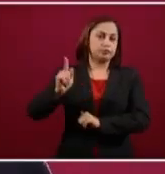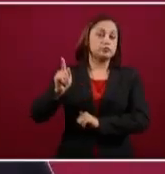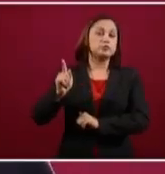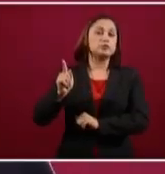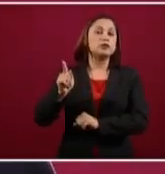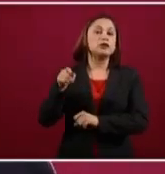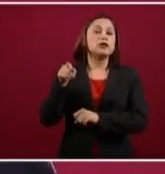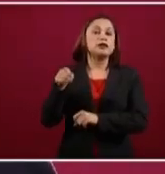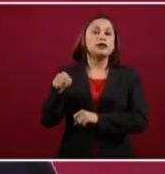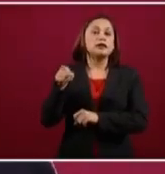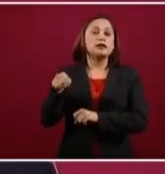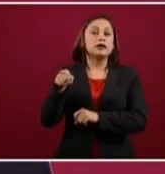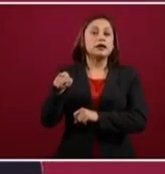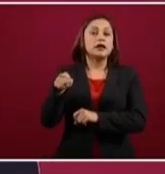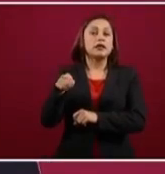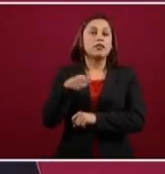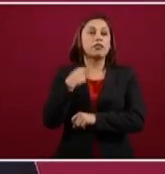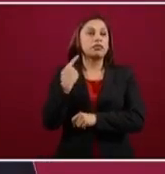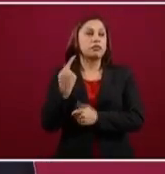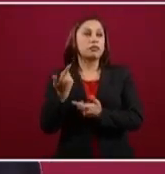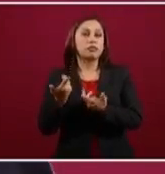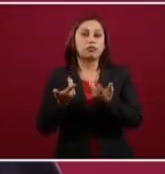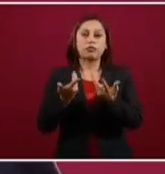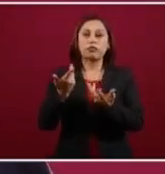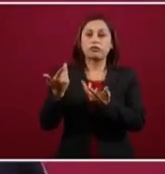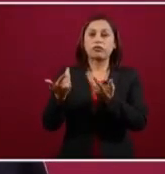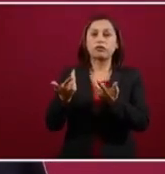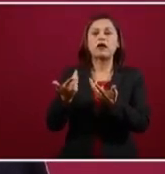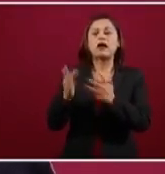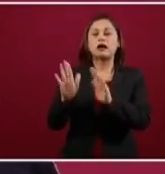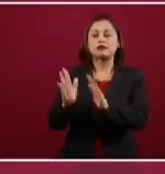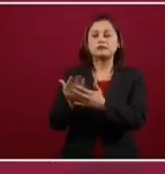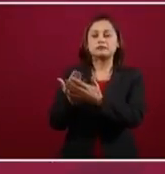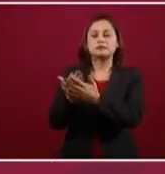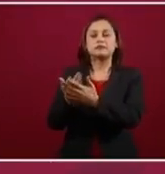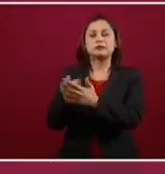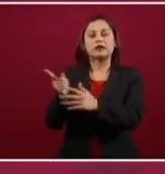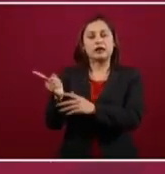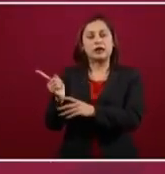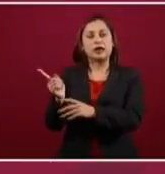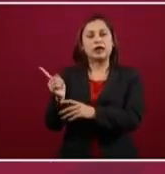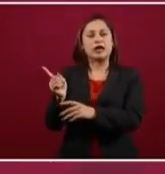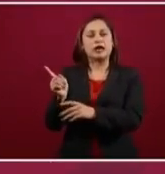acomodaban en otro, lo mandaban de delegado del ISSSTE.